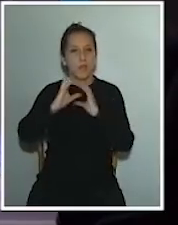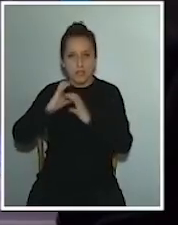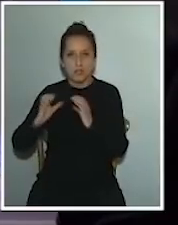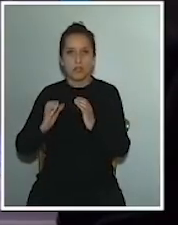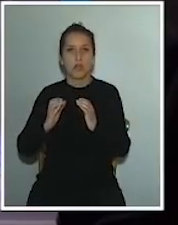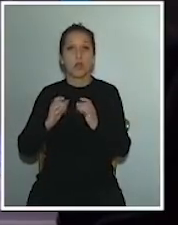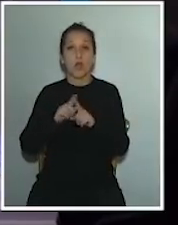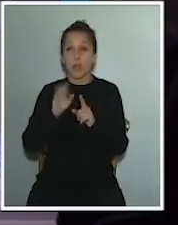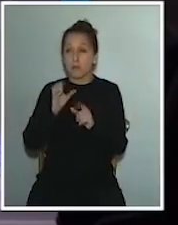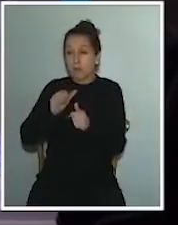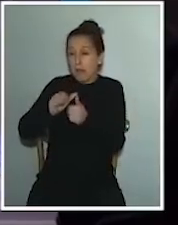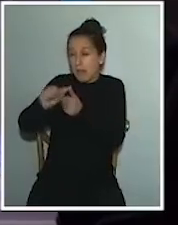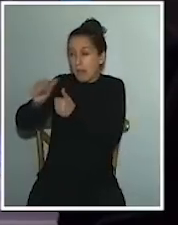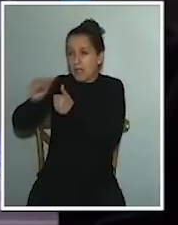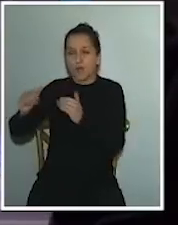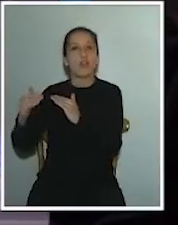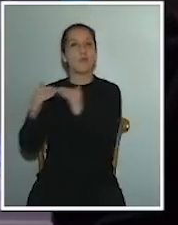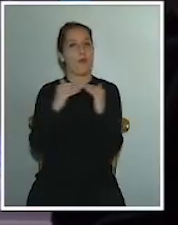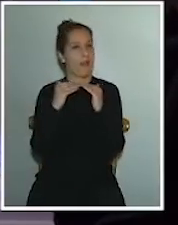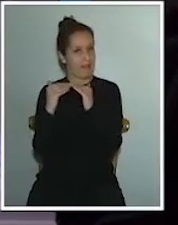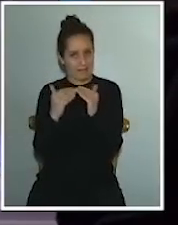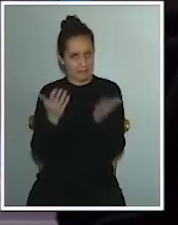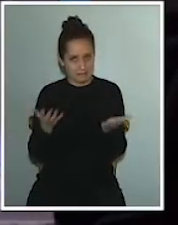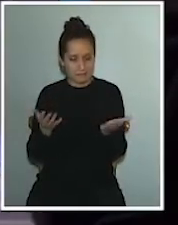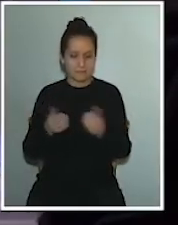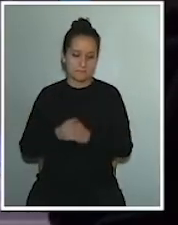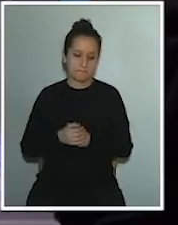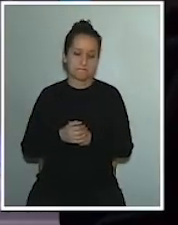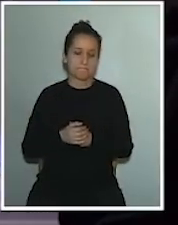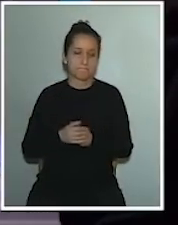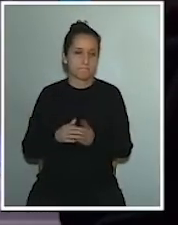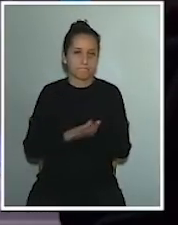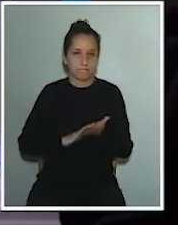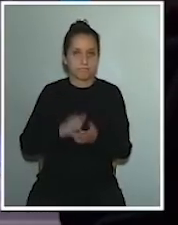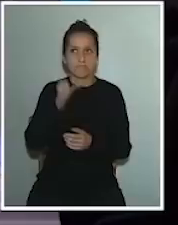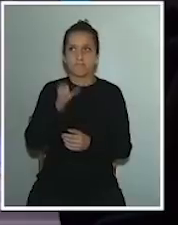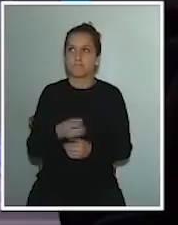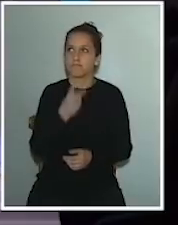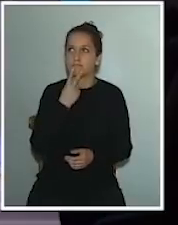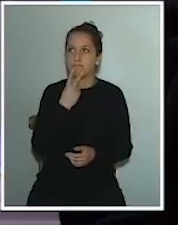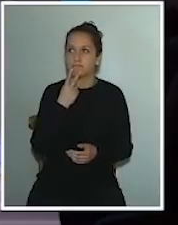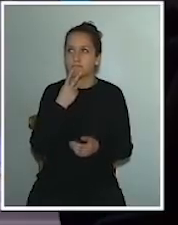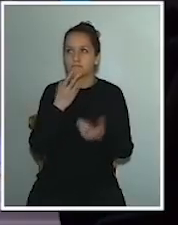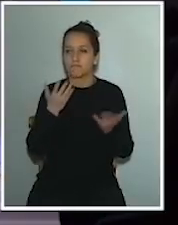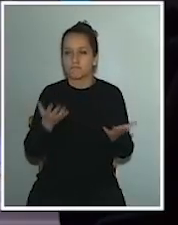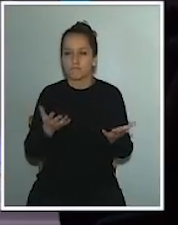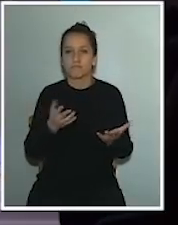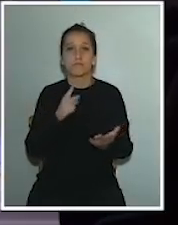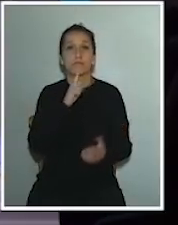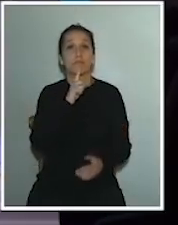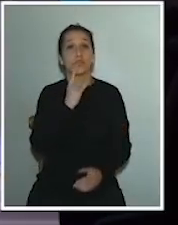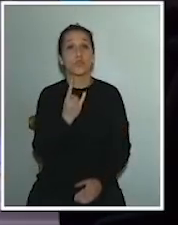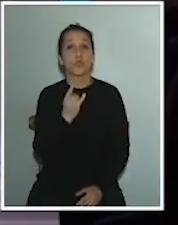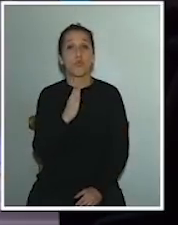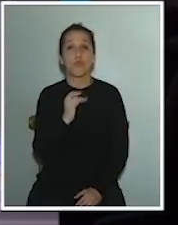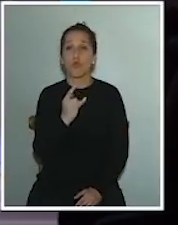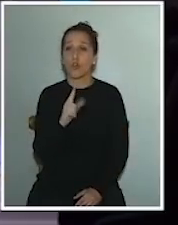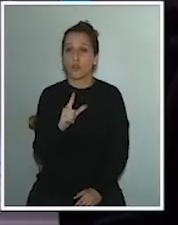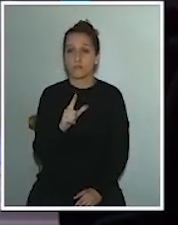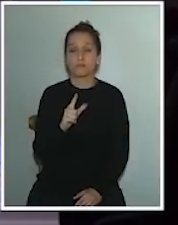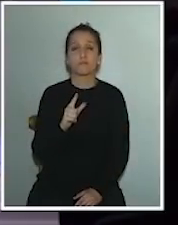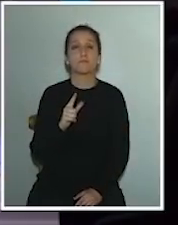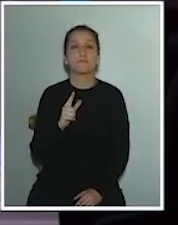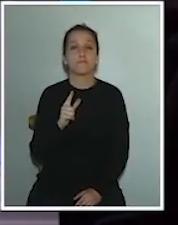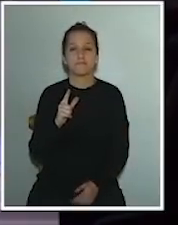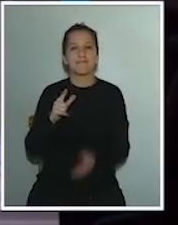a todos los ciudadanos alguien que vive en tubul la Caleta tubul